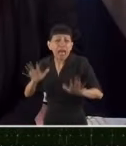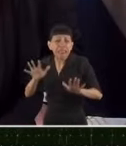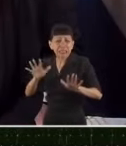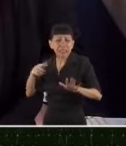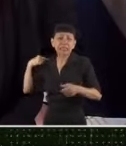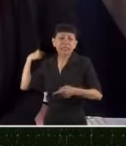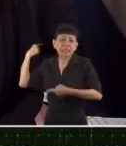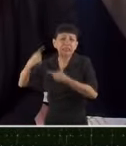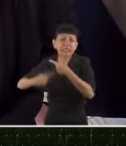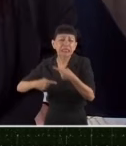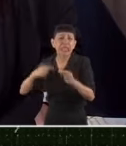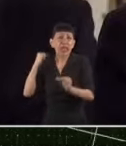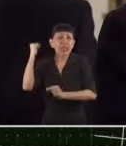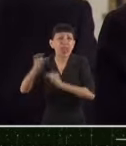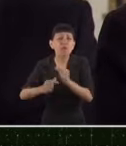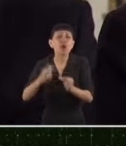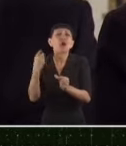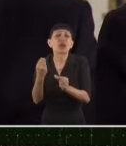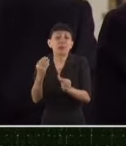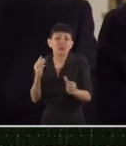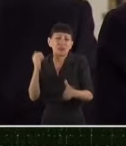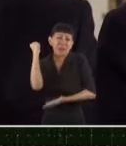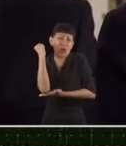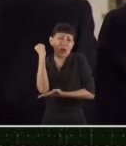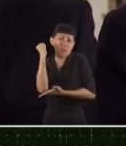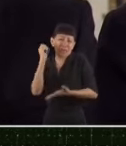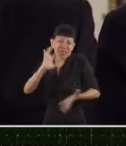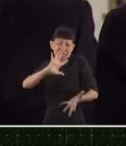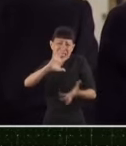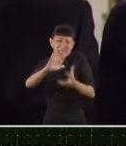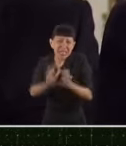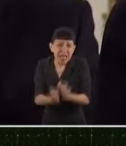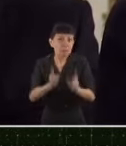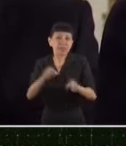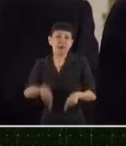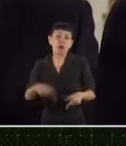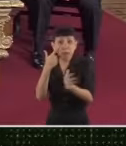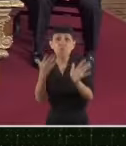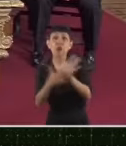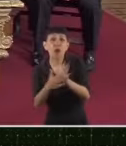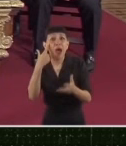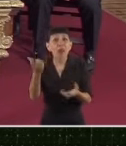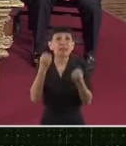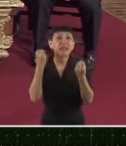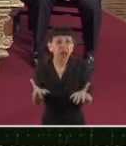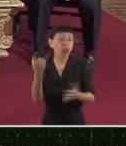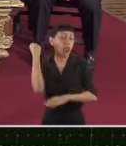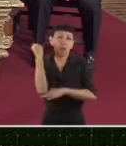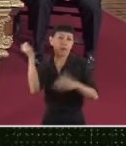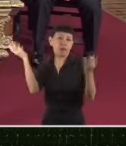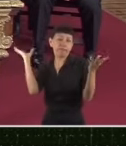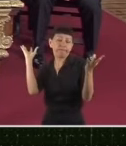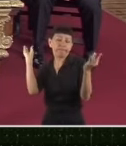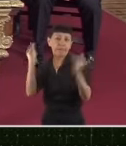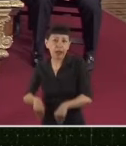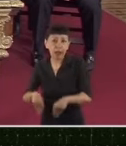de carácter permanente, como son la gran mayoría de las que reguló. Por eso, bueno, a esta altura es bastante